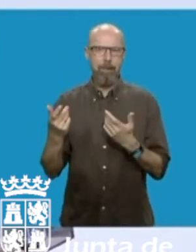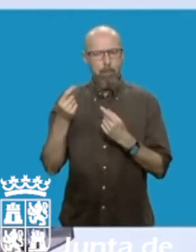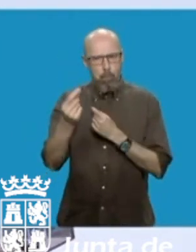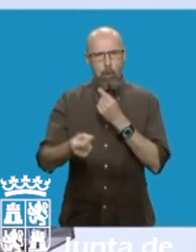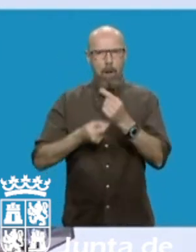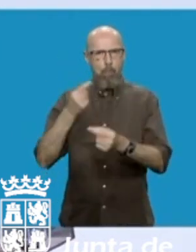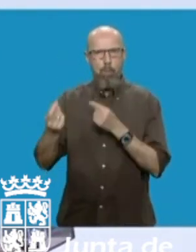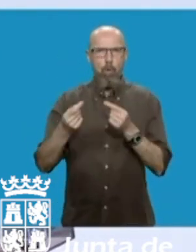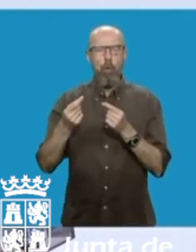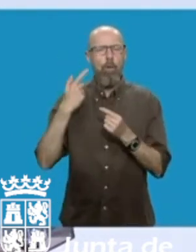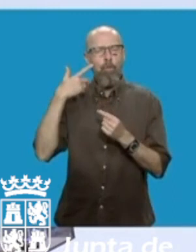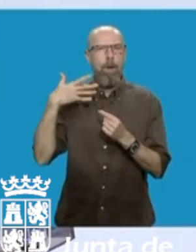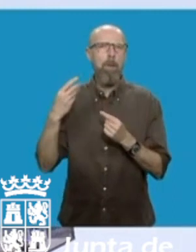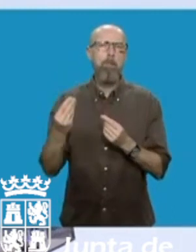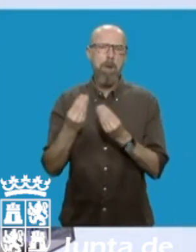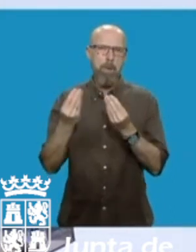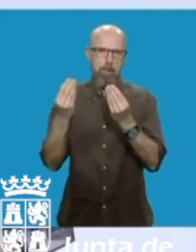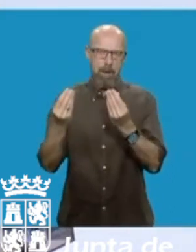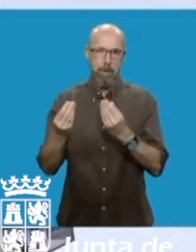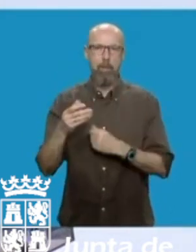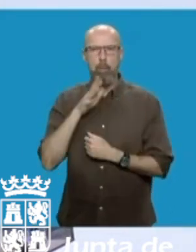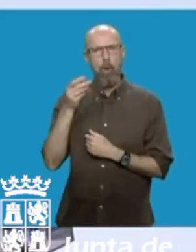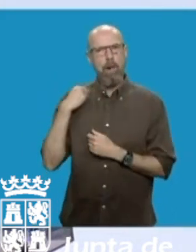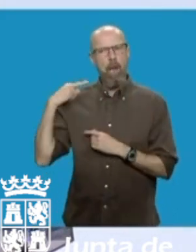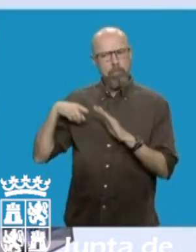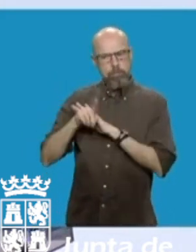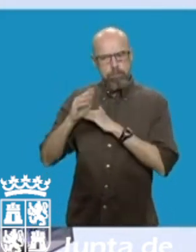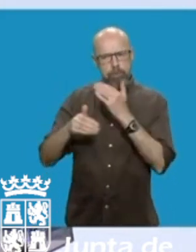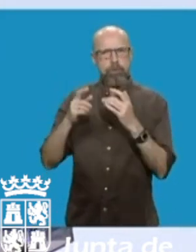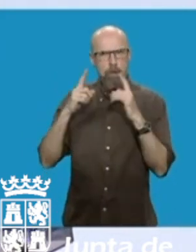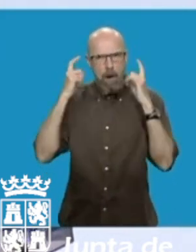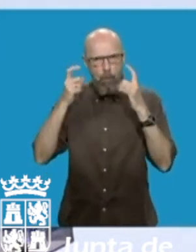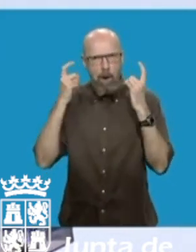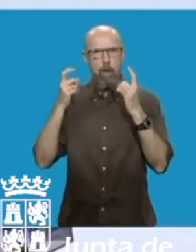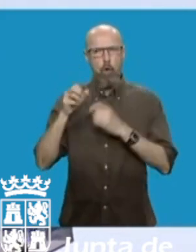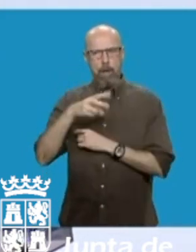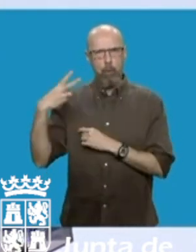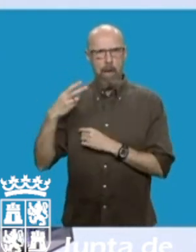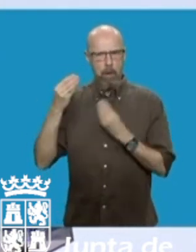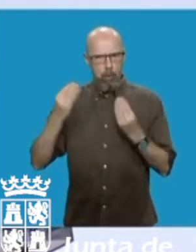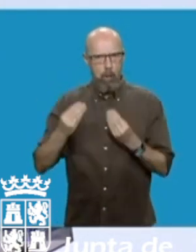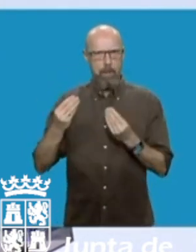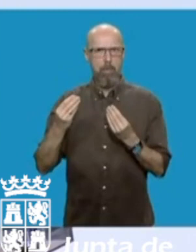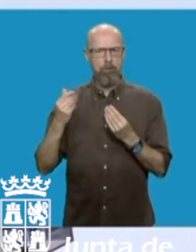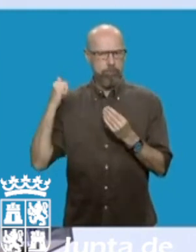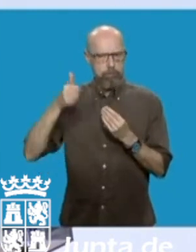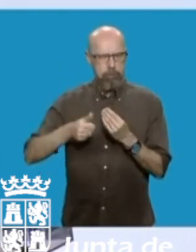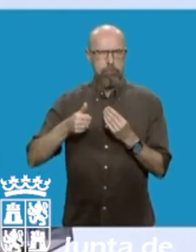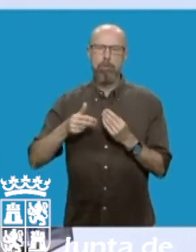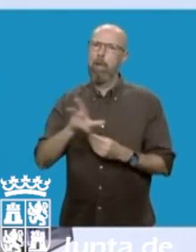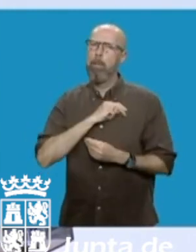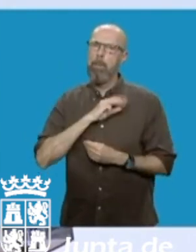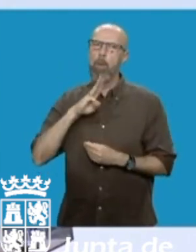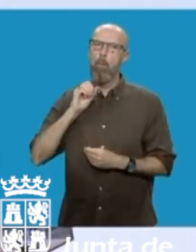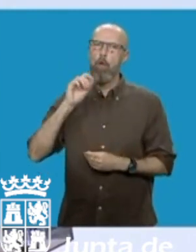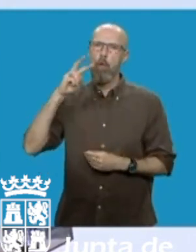mayor repercusión. Por su gran evolución, por su esfuerzo y por los grandes resultados obtenidos, se le hace entrega del premio Podium a la